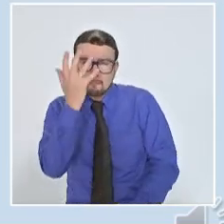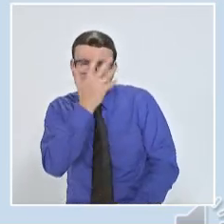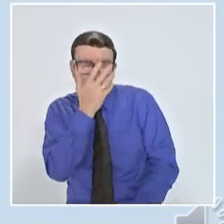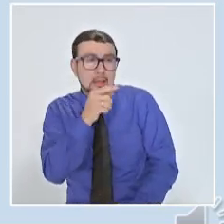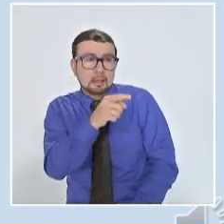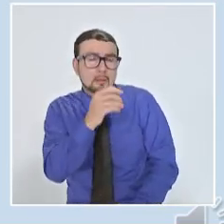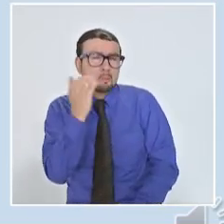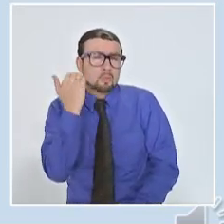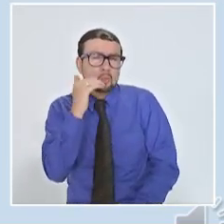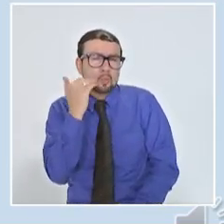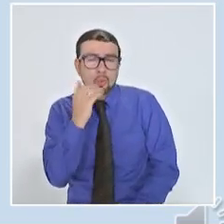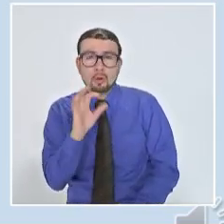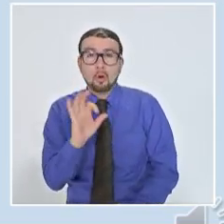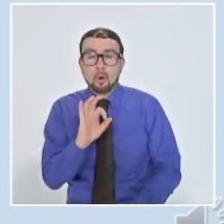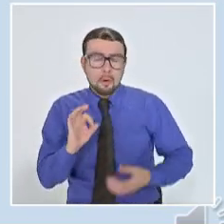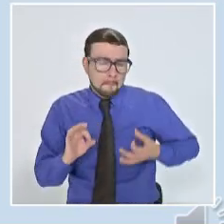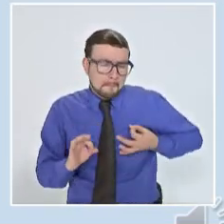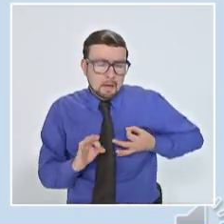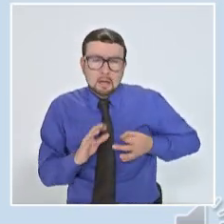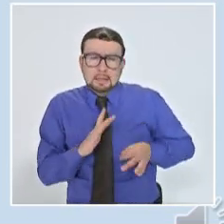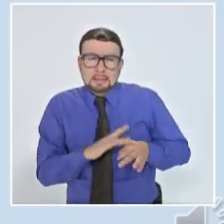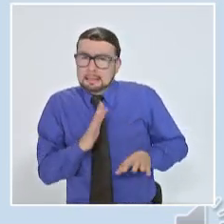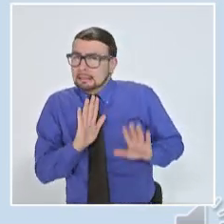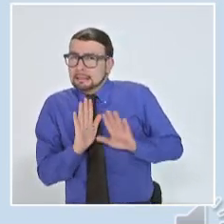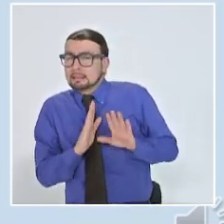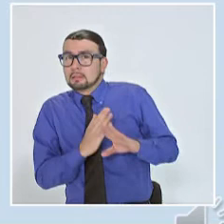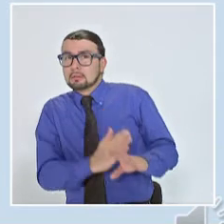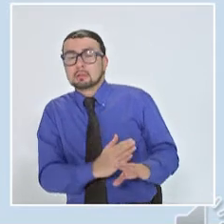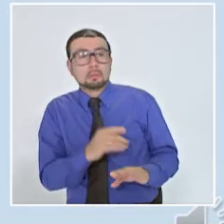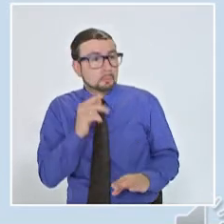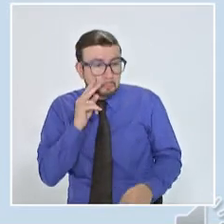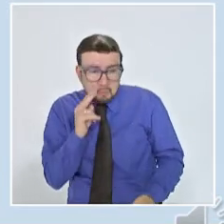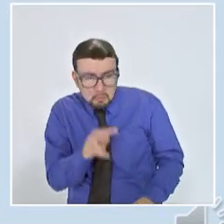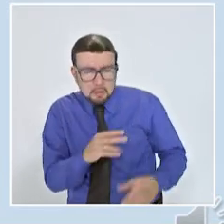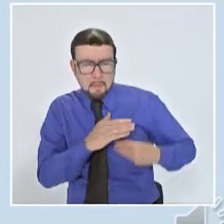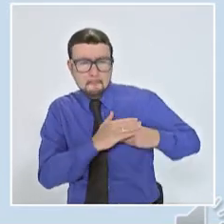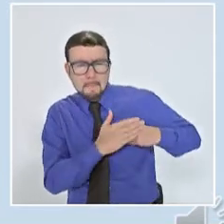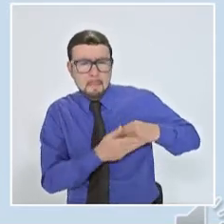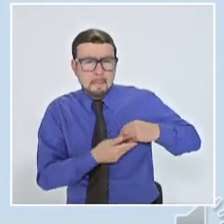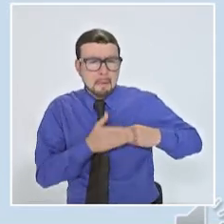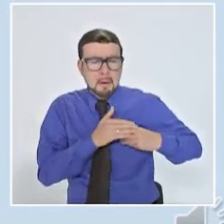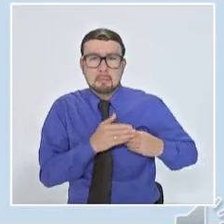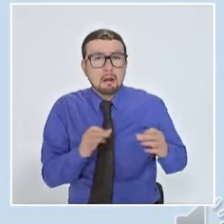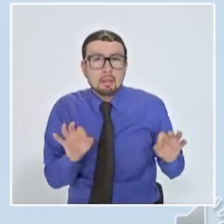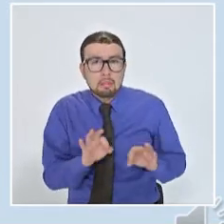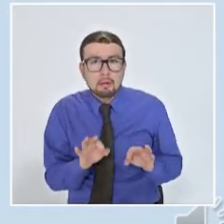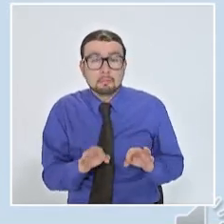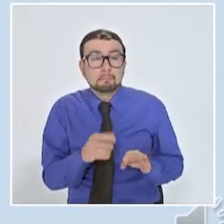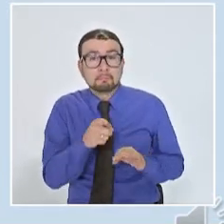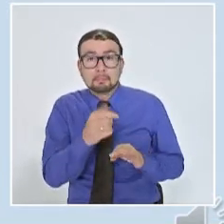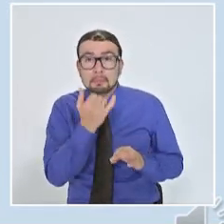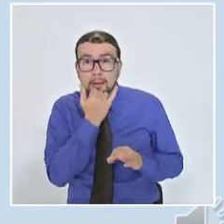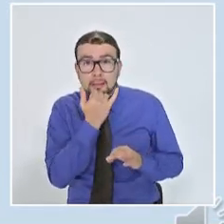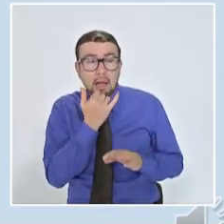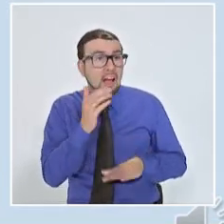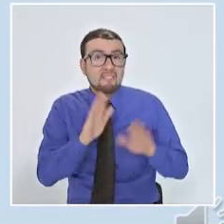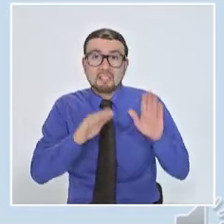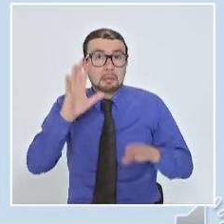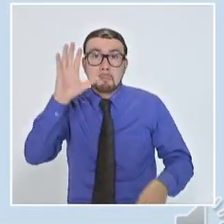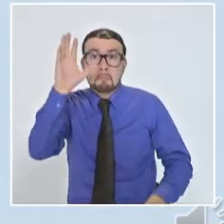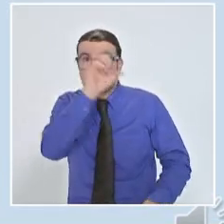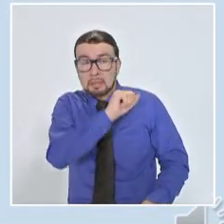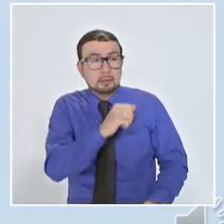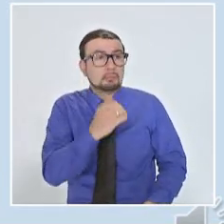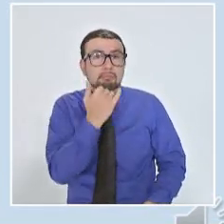mujer o el peso o de tocar el pezón y no valoran ese cuadrante central, y eso hace que se pasen desapercibidos